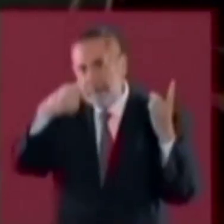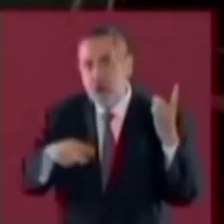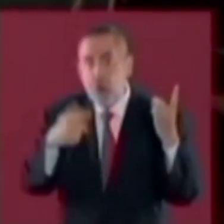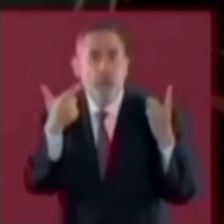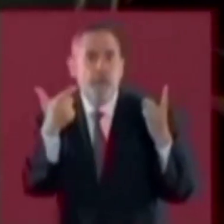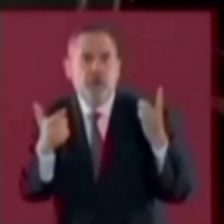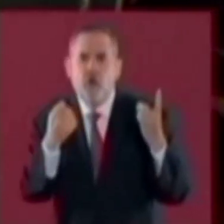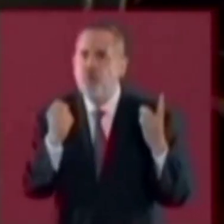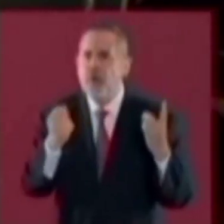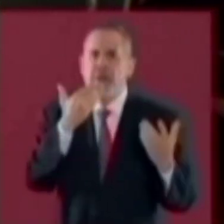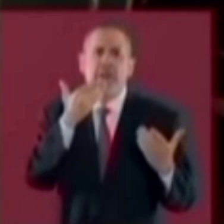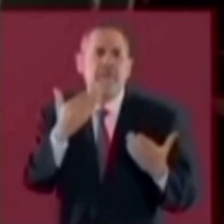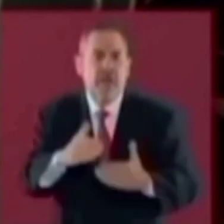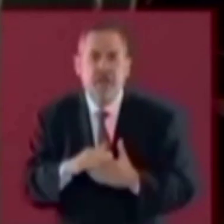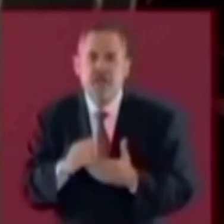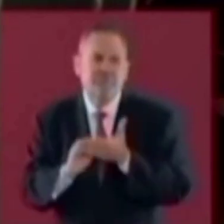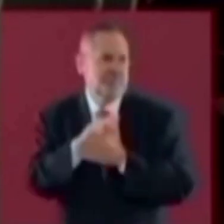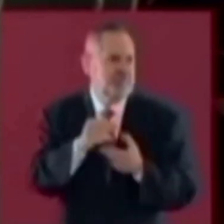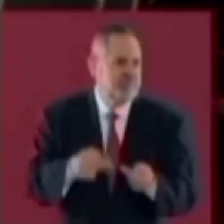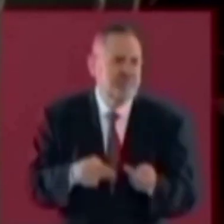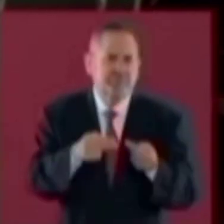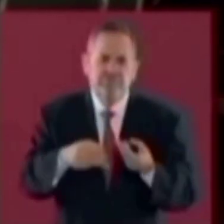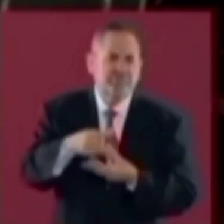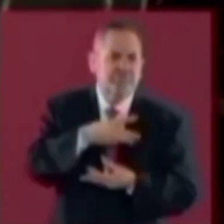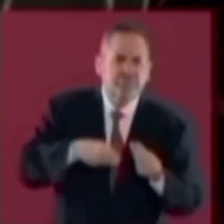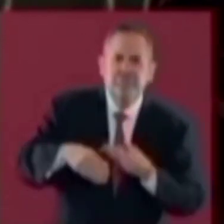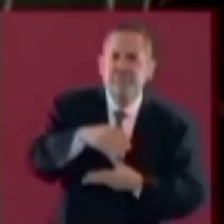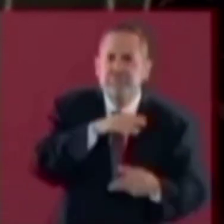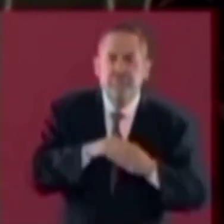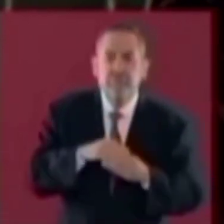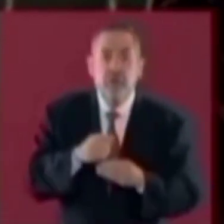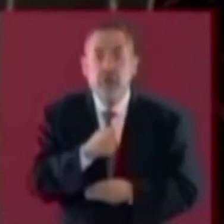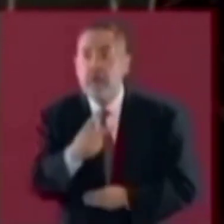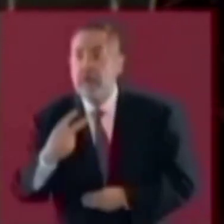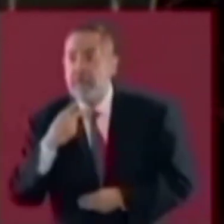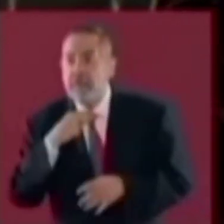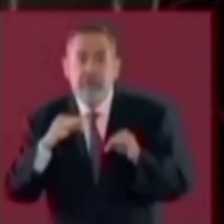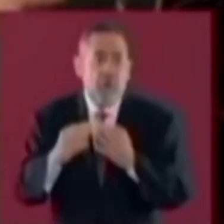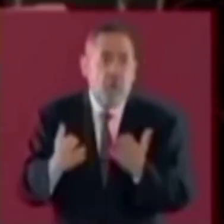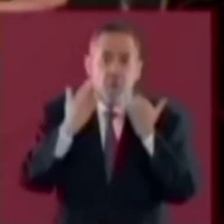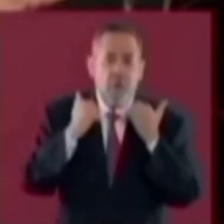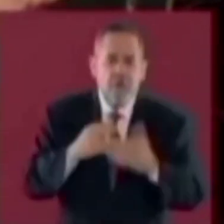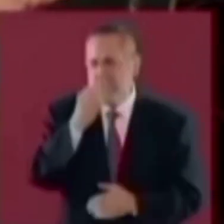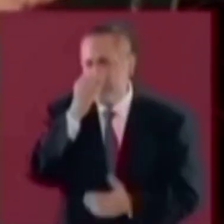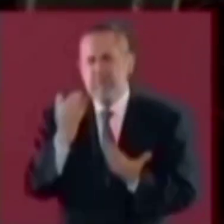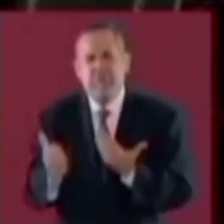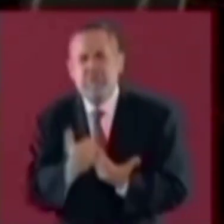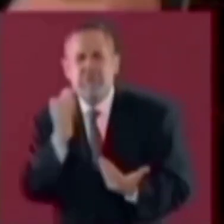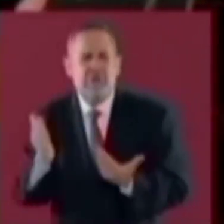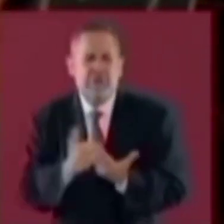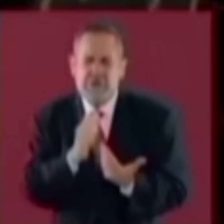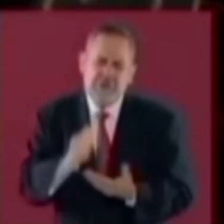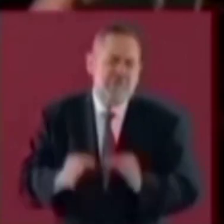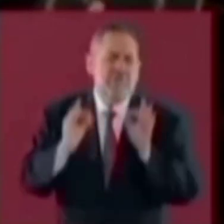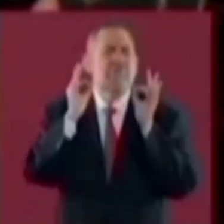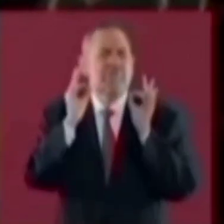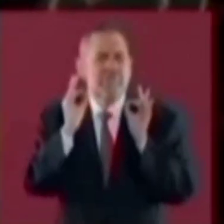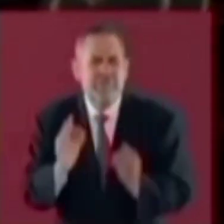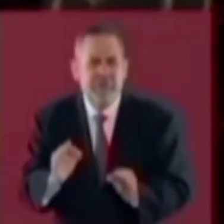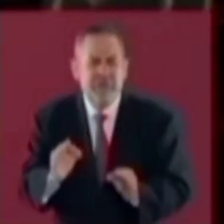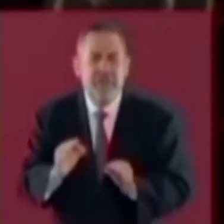con relación al Dólar está llegando inversión extranjera prácticamente no hay